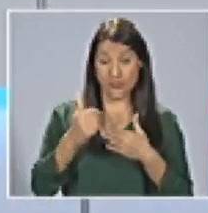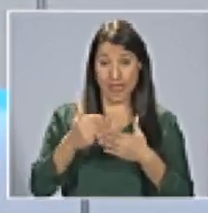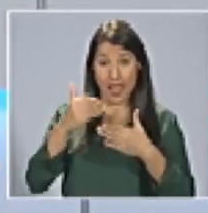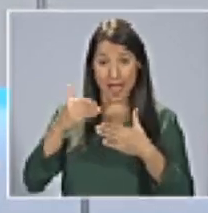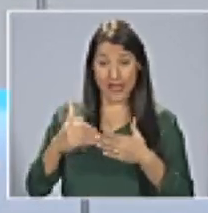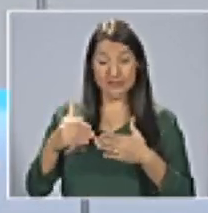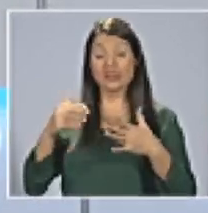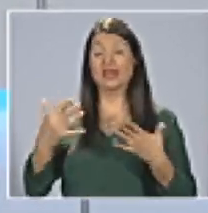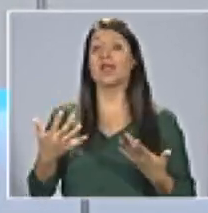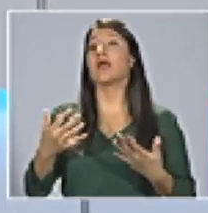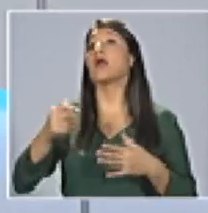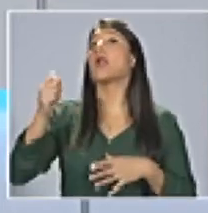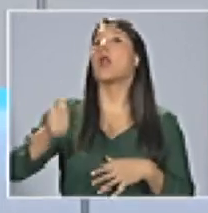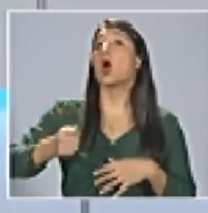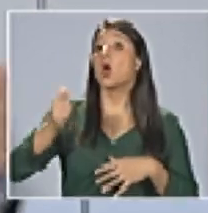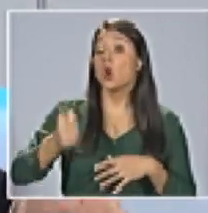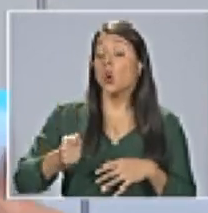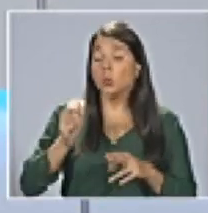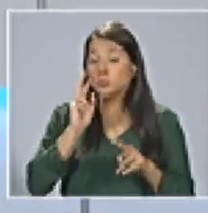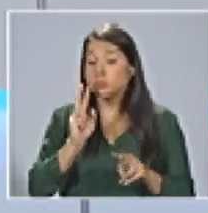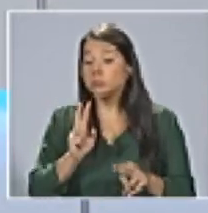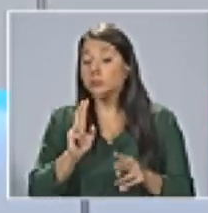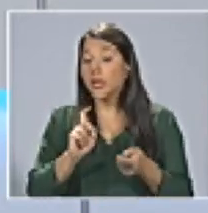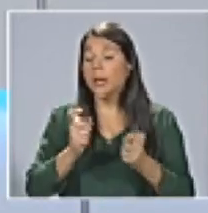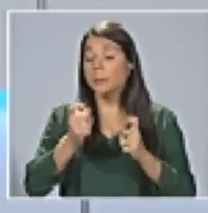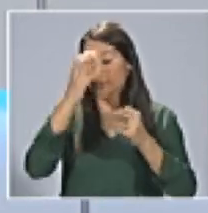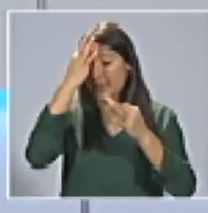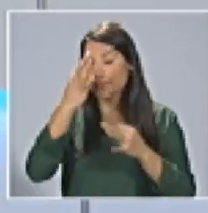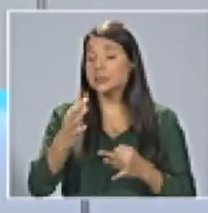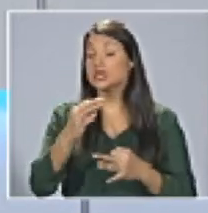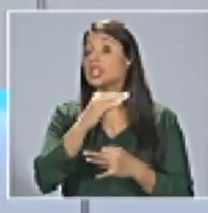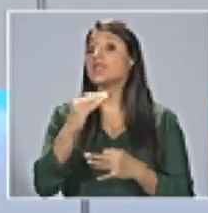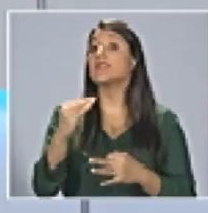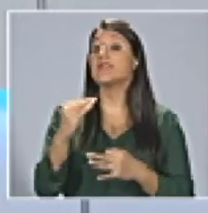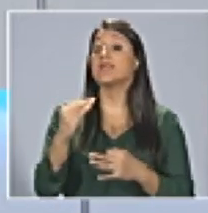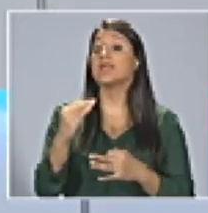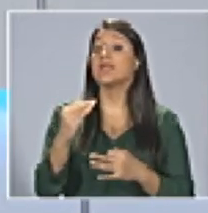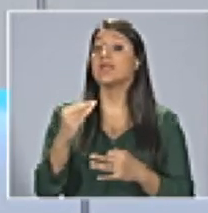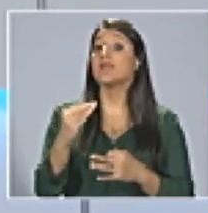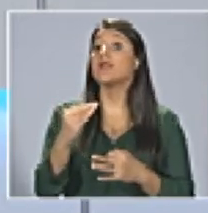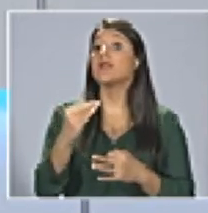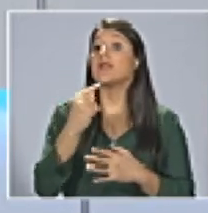de que la misma Corte revirtiera la decisión y pasara a la